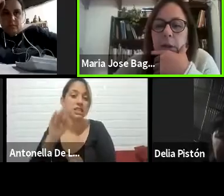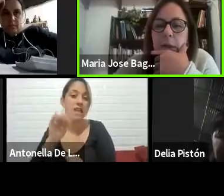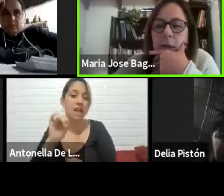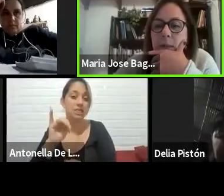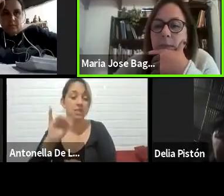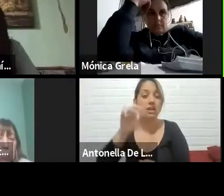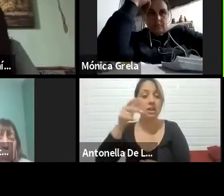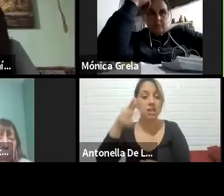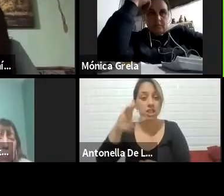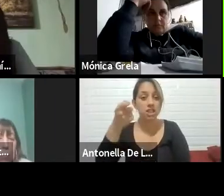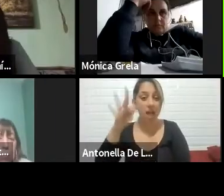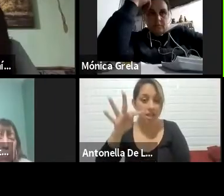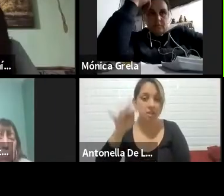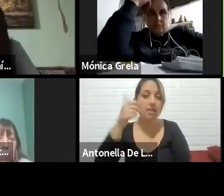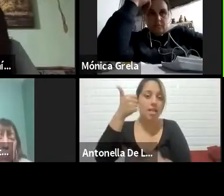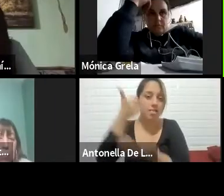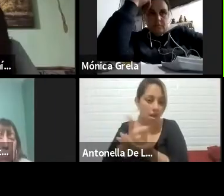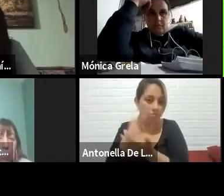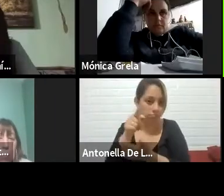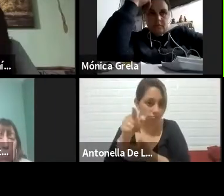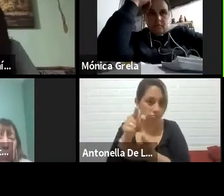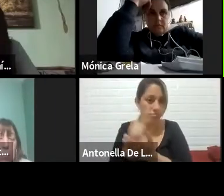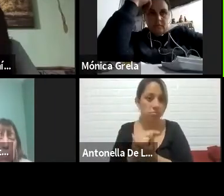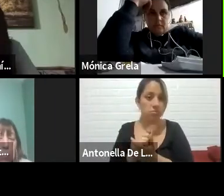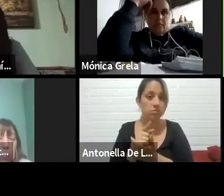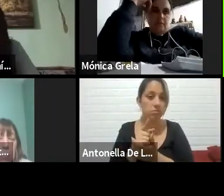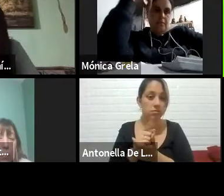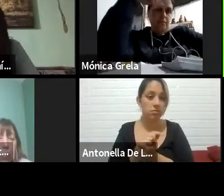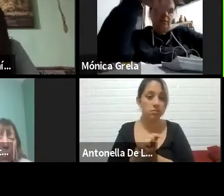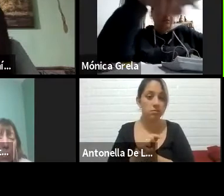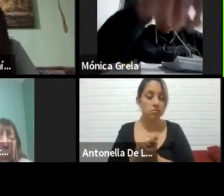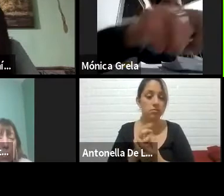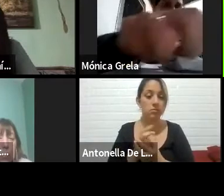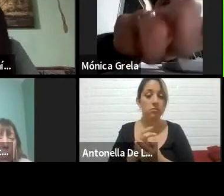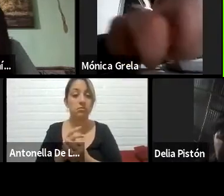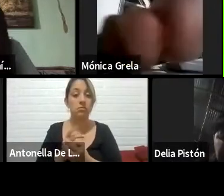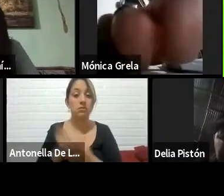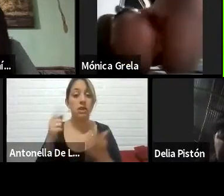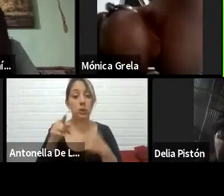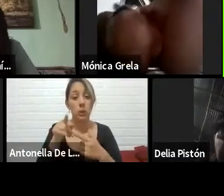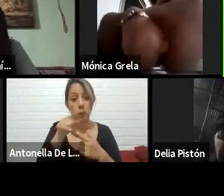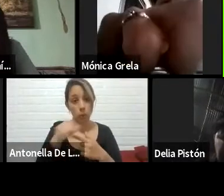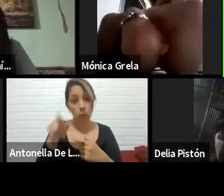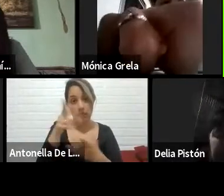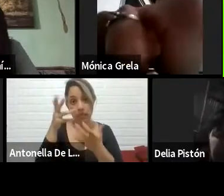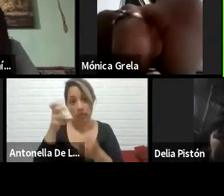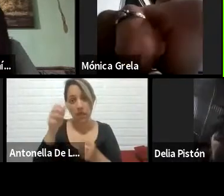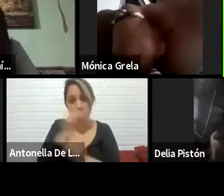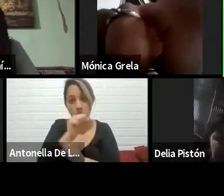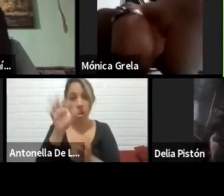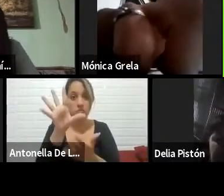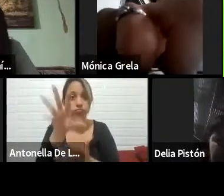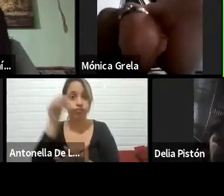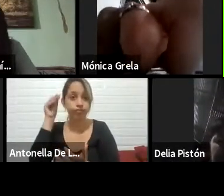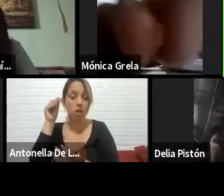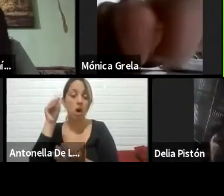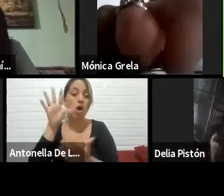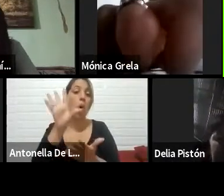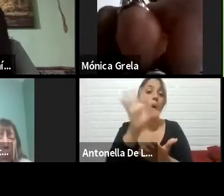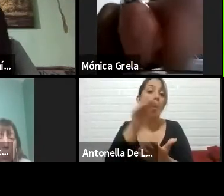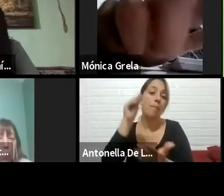pero está allí para accesibilidad de todas y de todos.